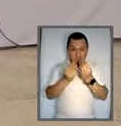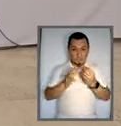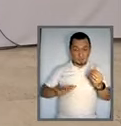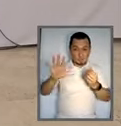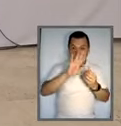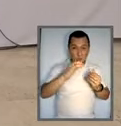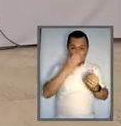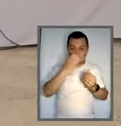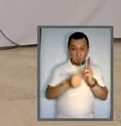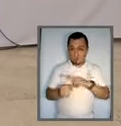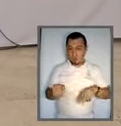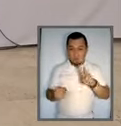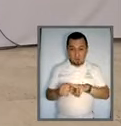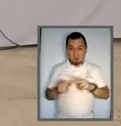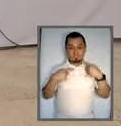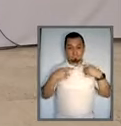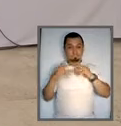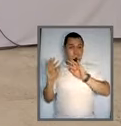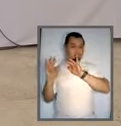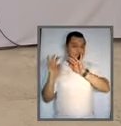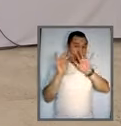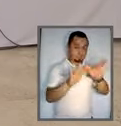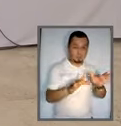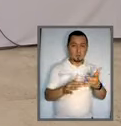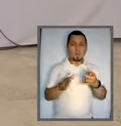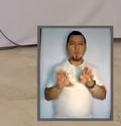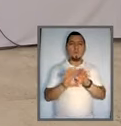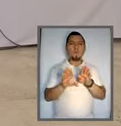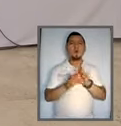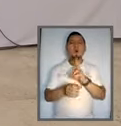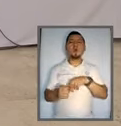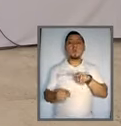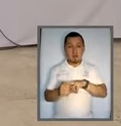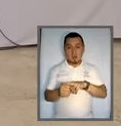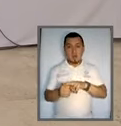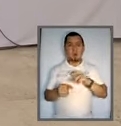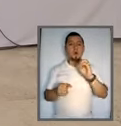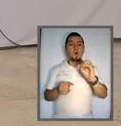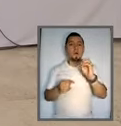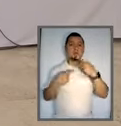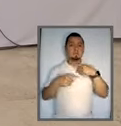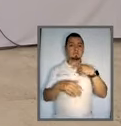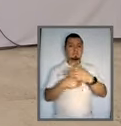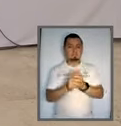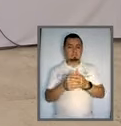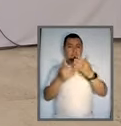todo el ciclo o todo el flujo de alumnos de manera normal, simplemente aplicando medidas sanitarias, filtros, gel antibacterial,